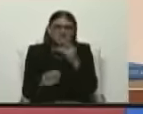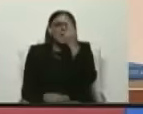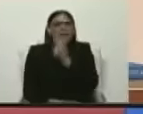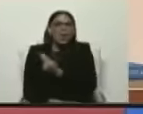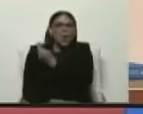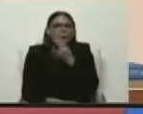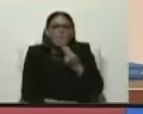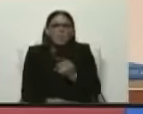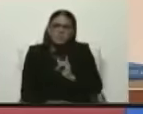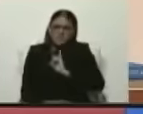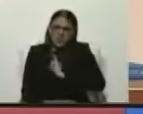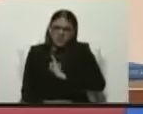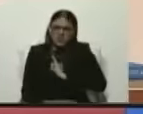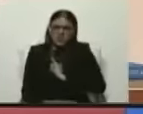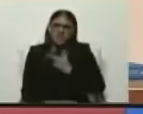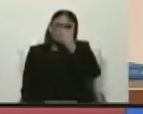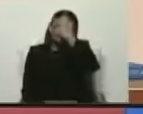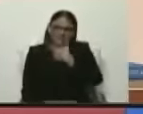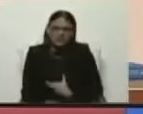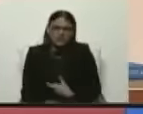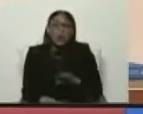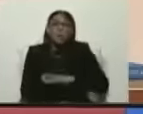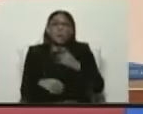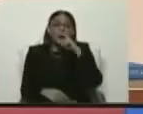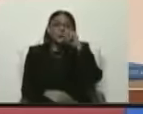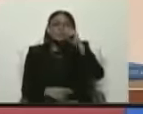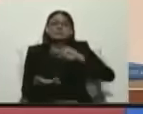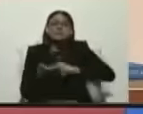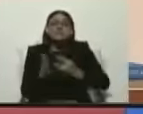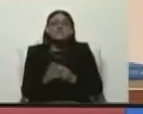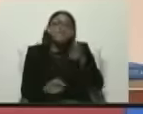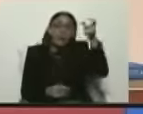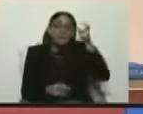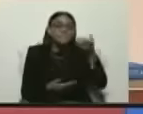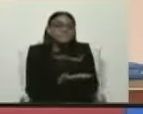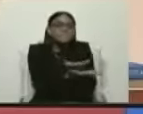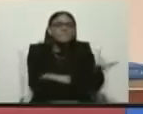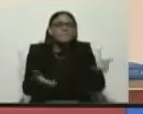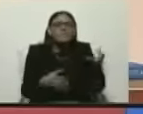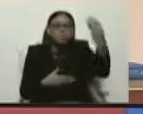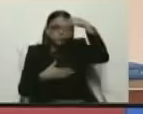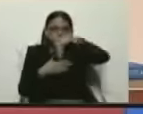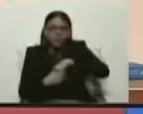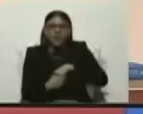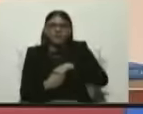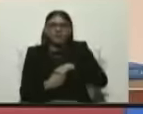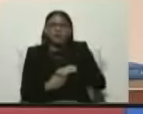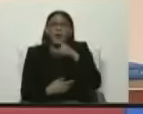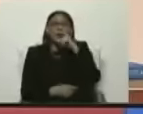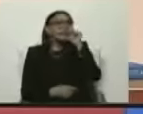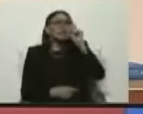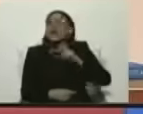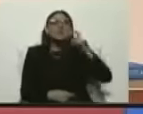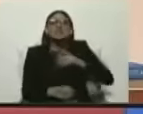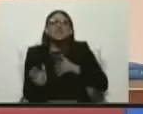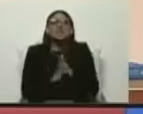de identificación, porque Nicolás Maduro es pueblo. Nicolás no necesita